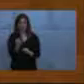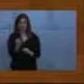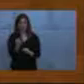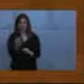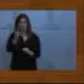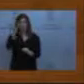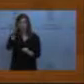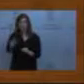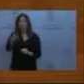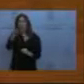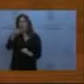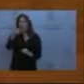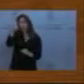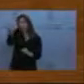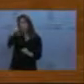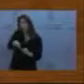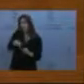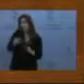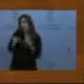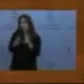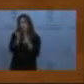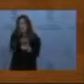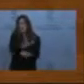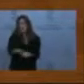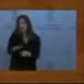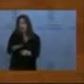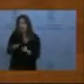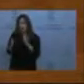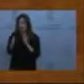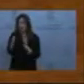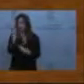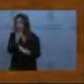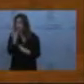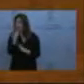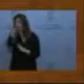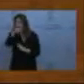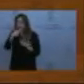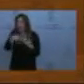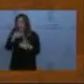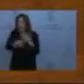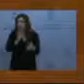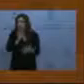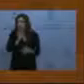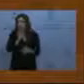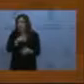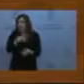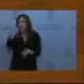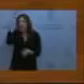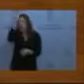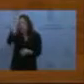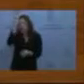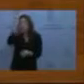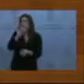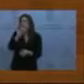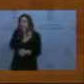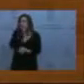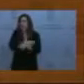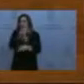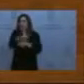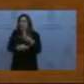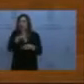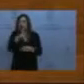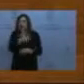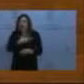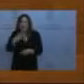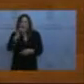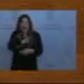y conozca cómo funcionan los equipos de niños en edad escolar, verá que uno puede pensar que su hijo está haciendo deporte y lo tiene allí porque quiere que este niño